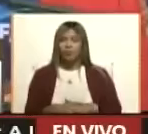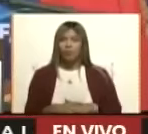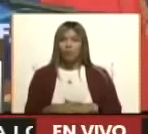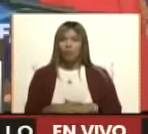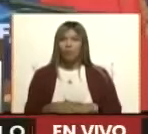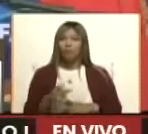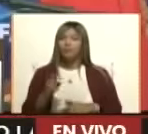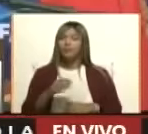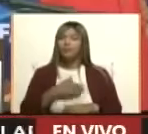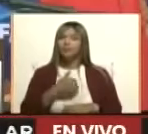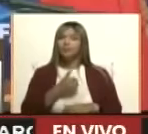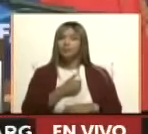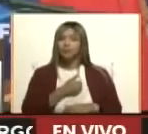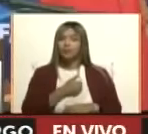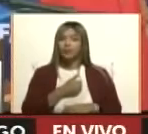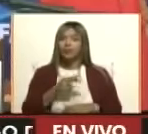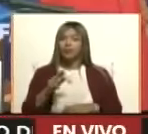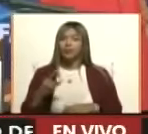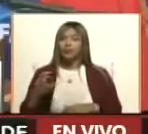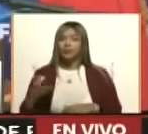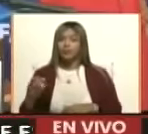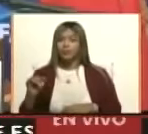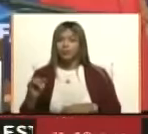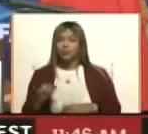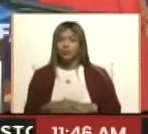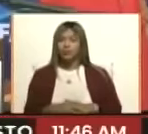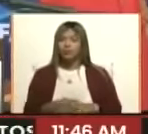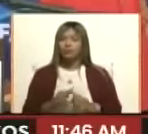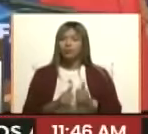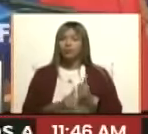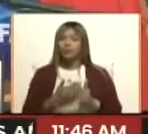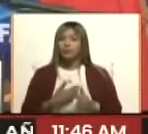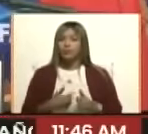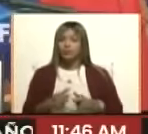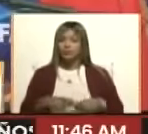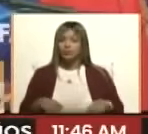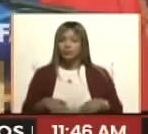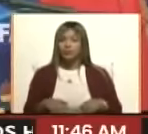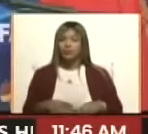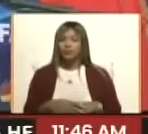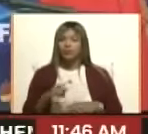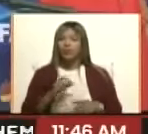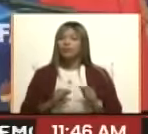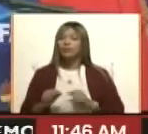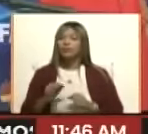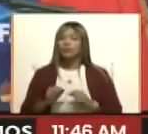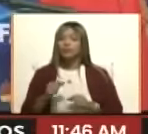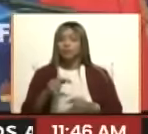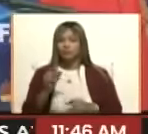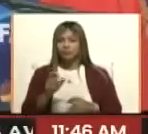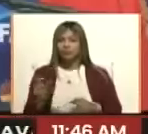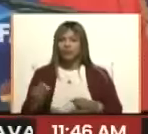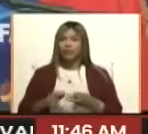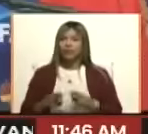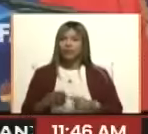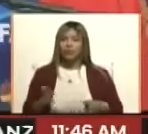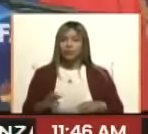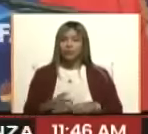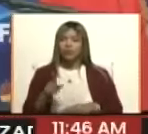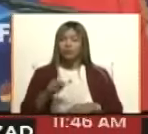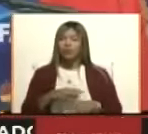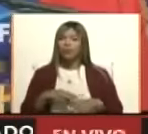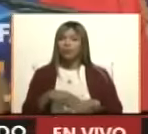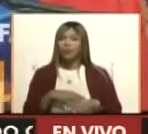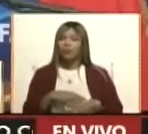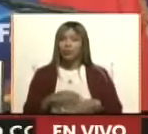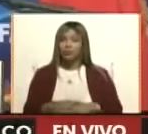Ciudadano almirante en jefe Remigio Ceballos Izazos, vicepresidente sectorial para la Seguridad Ciudadana y la Paz y ministro